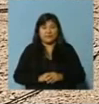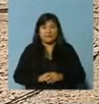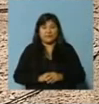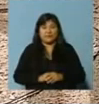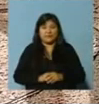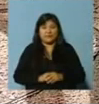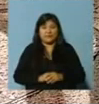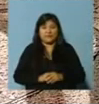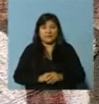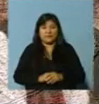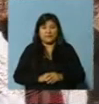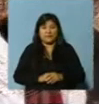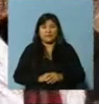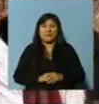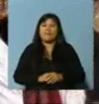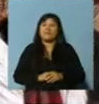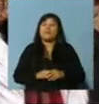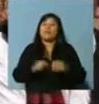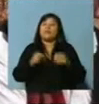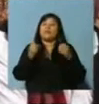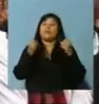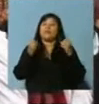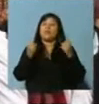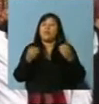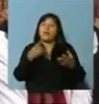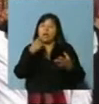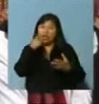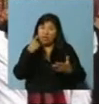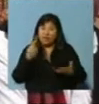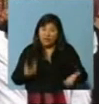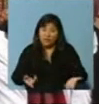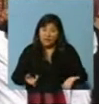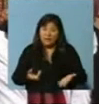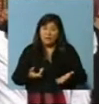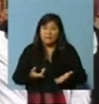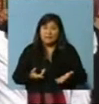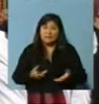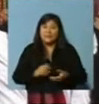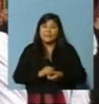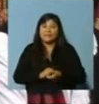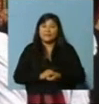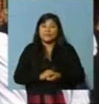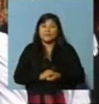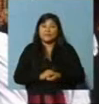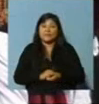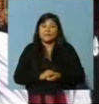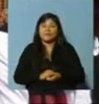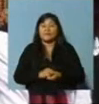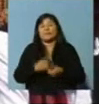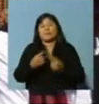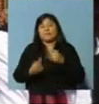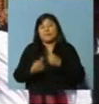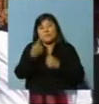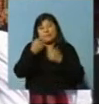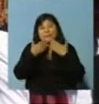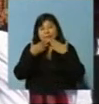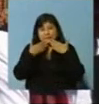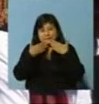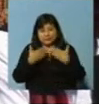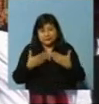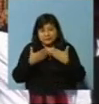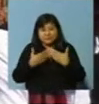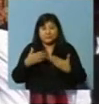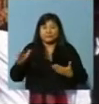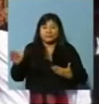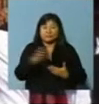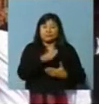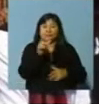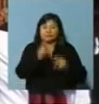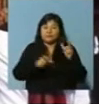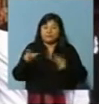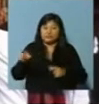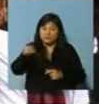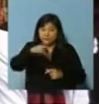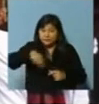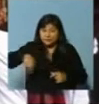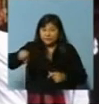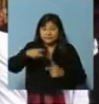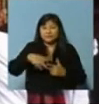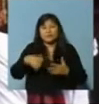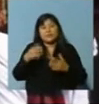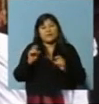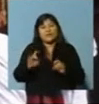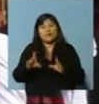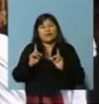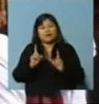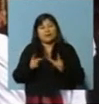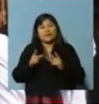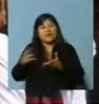Buenos días. Bueno, en principio quiero agradecer a todos ustedes, principalmente